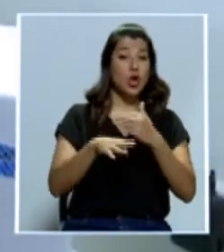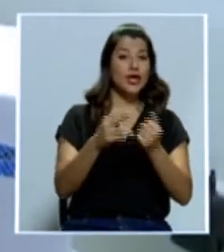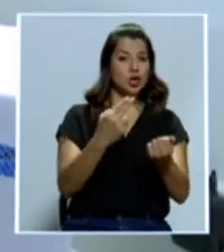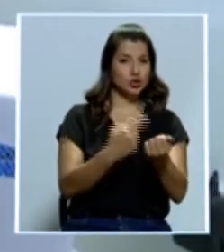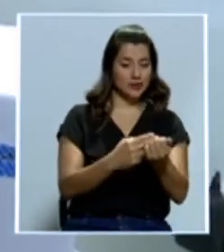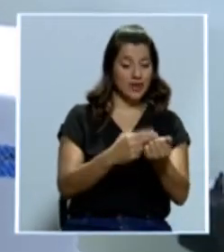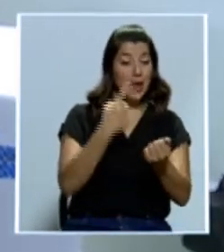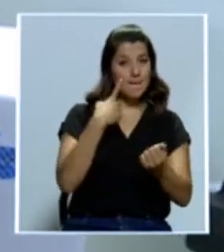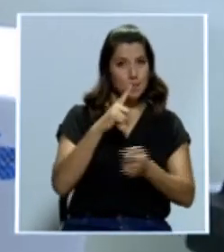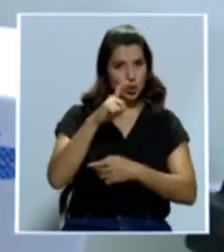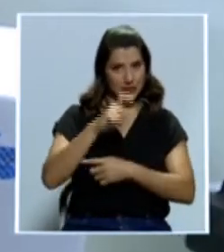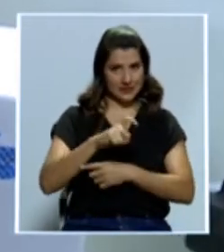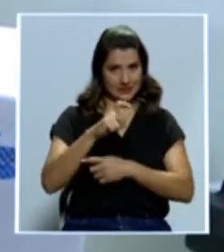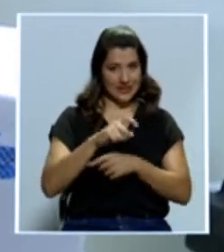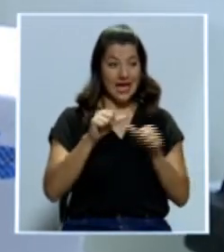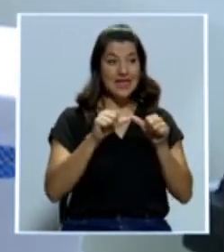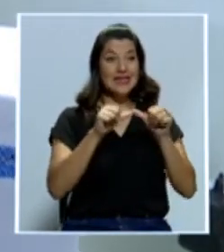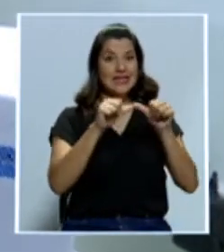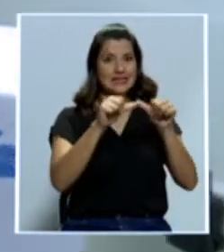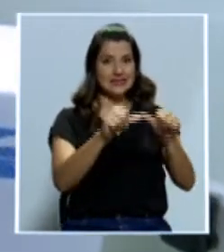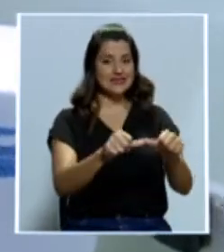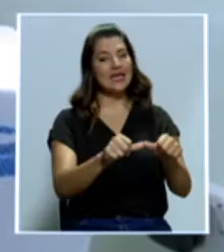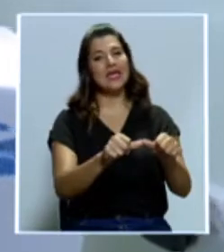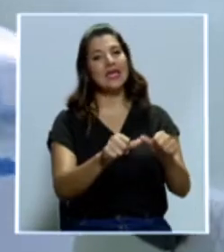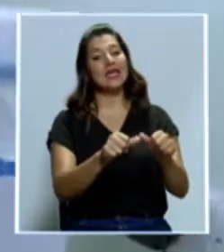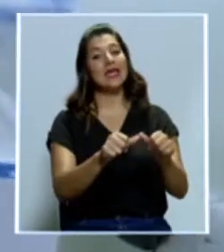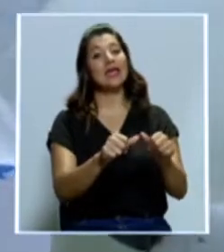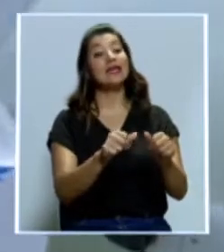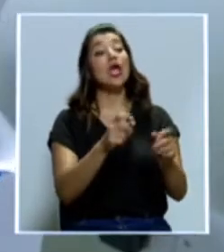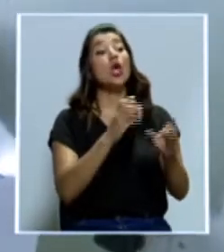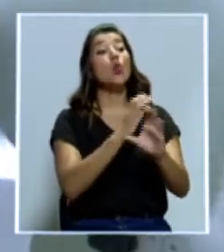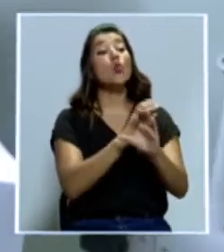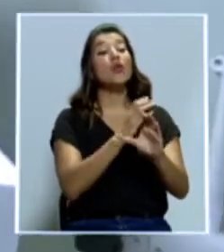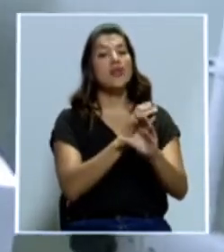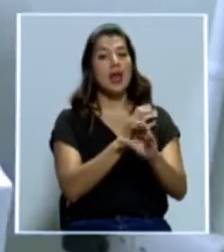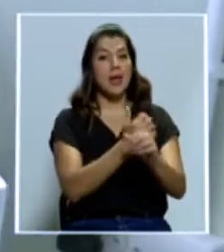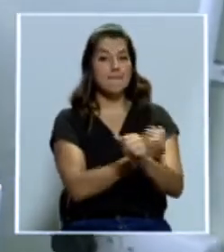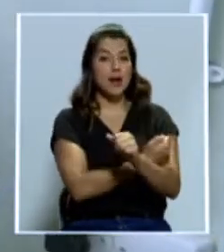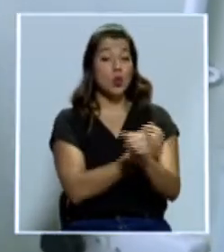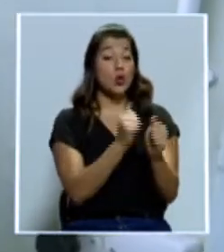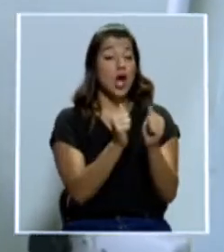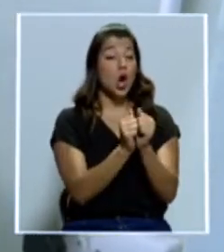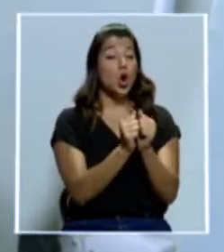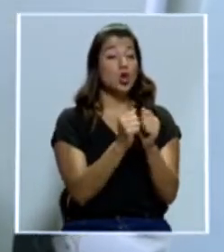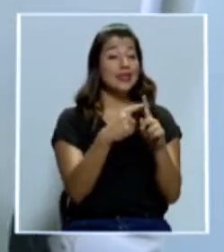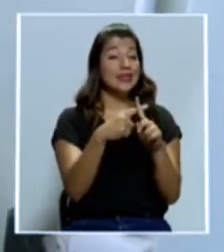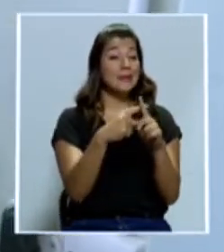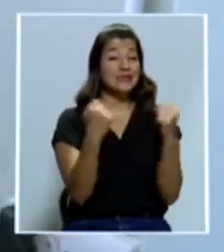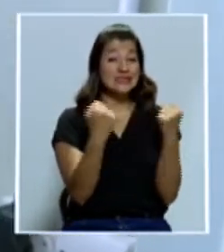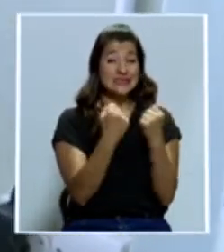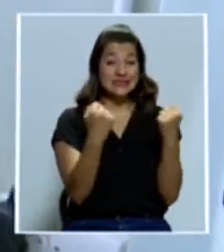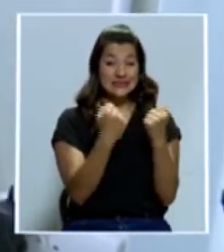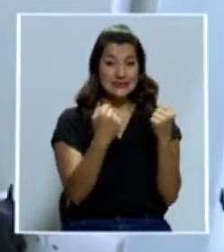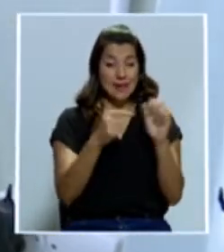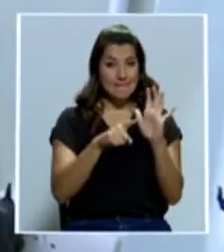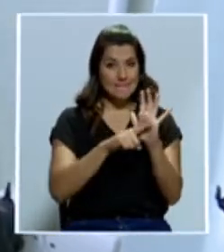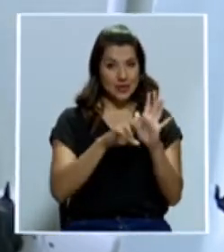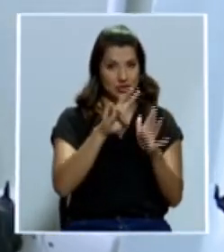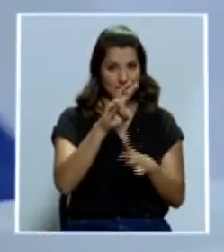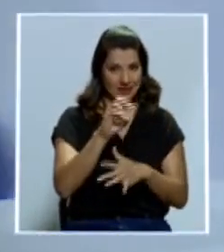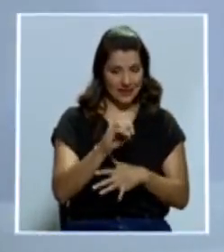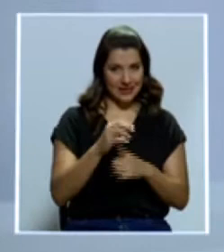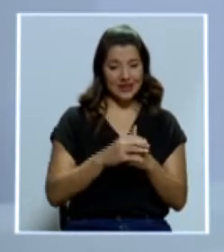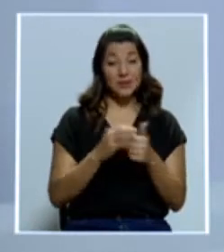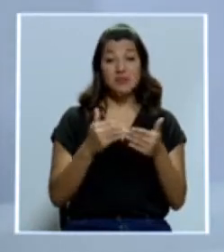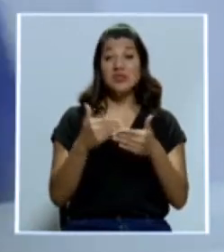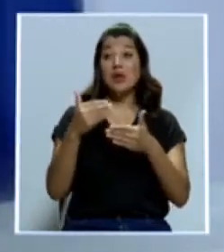a la necesidad de mantener la vacuna a muy baja temperatura, entre menos 70 y menos 80 grados Celsius. Más adelante